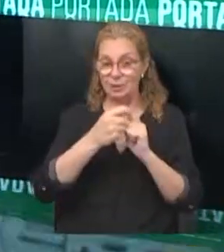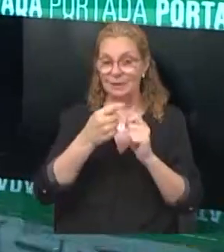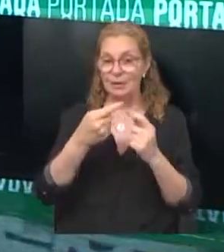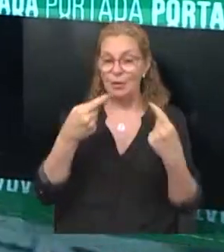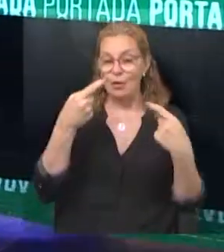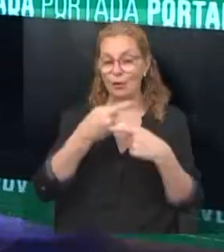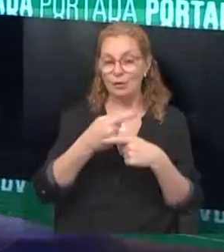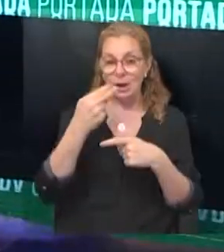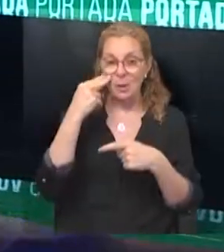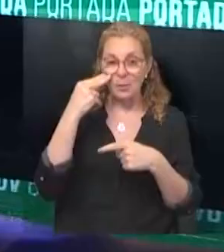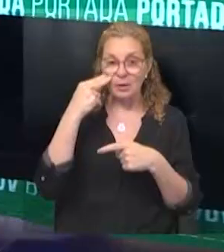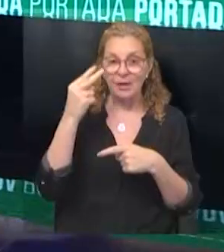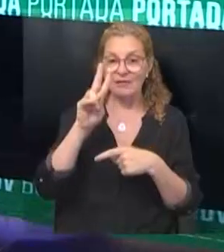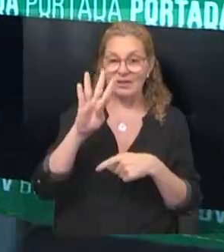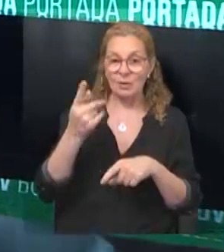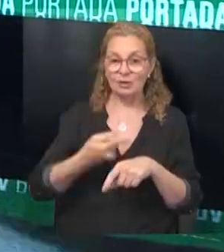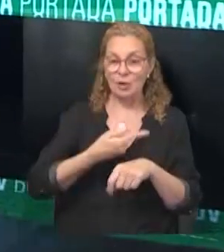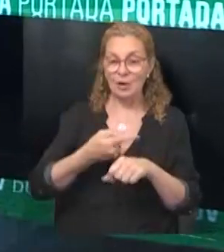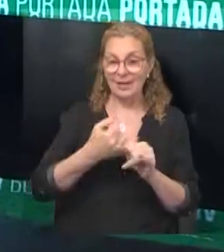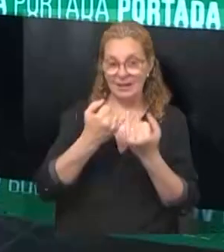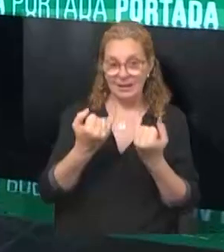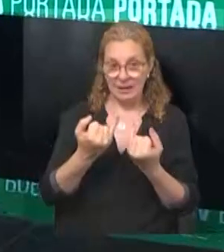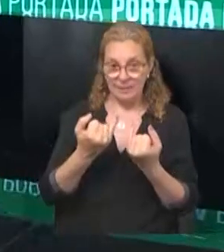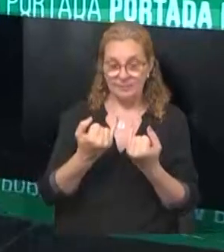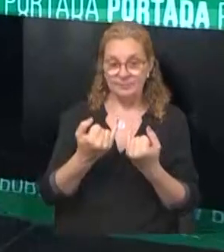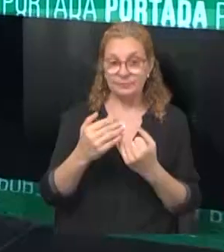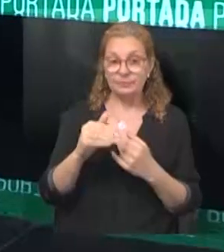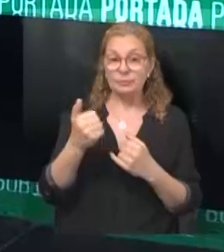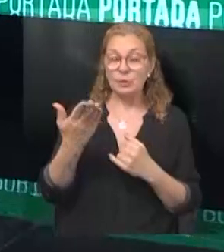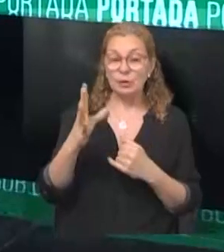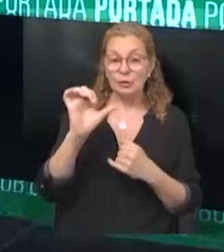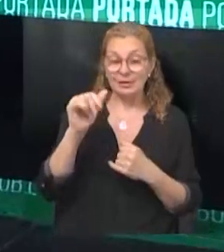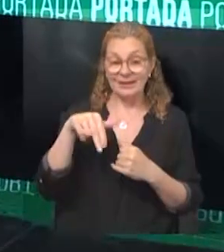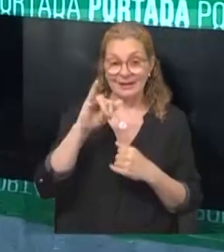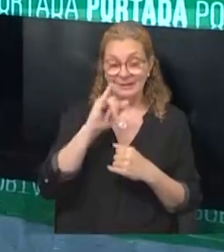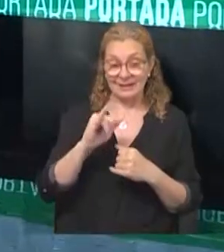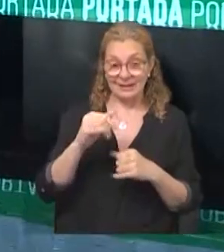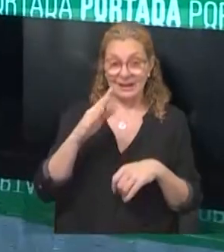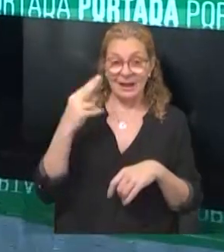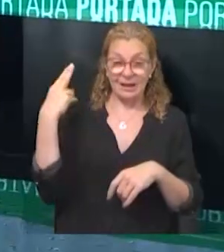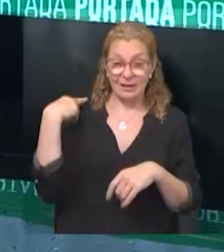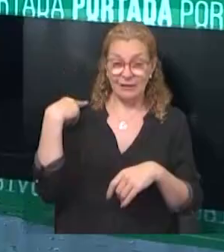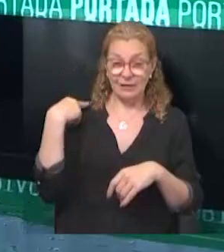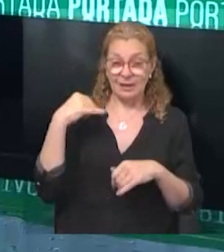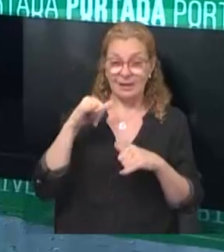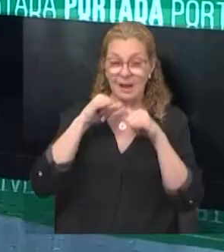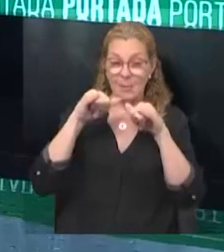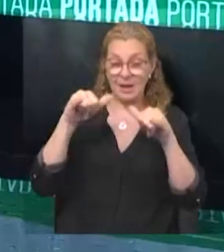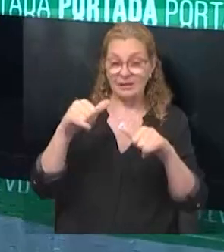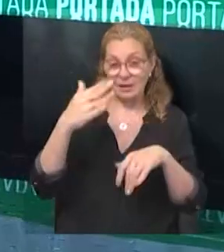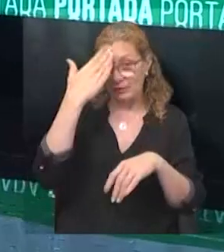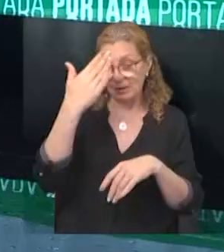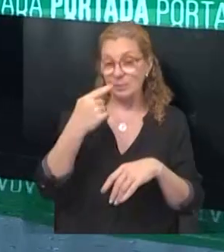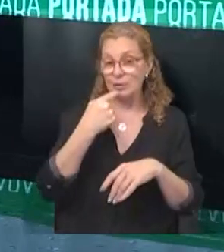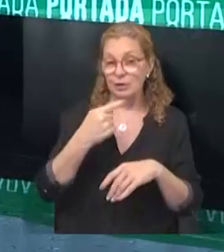el delito durante las 24 horas del día en la otra Vereda Alejandro Sánchez senador y jefe de campaña del frente amplio garantizó que un